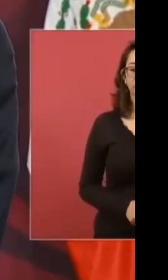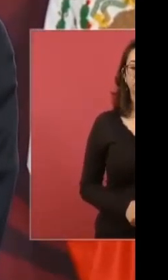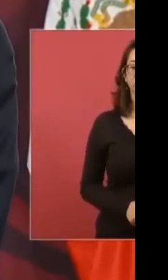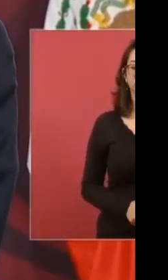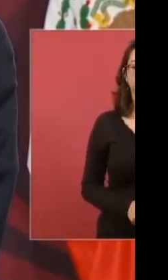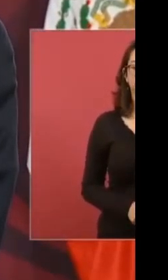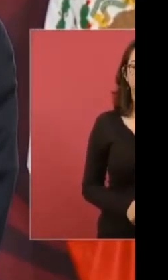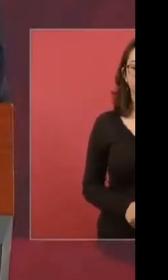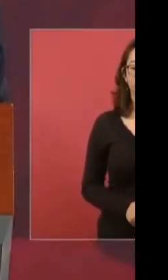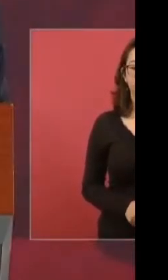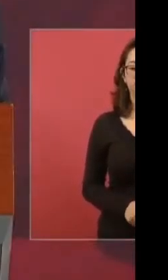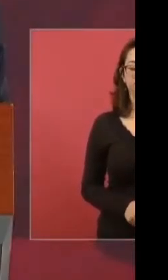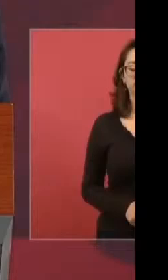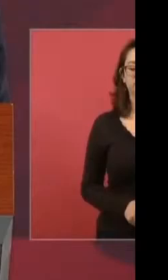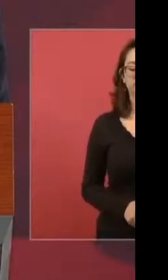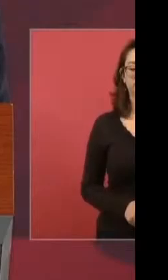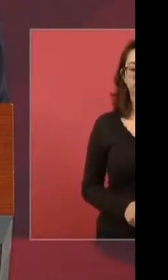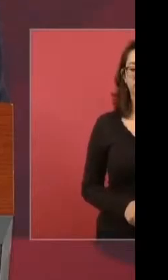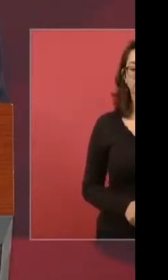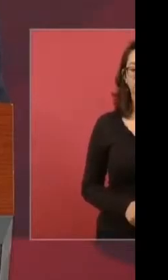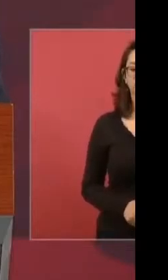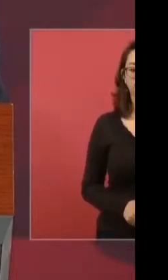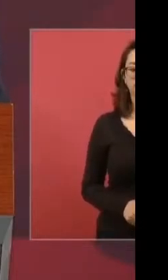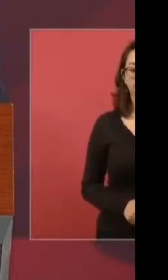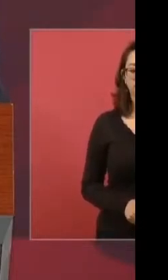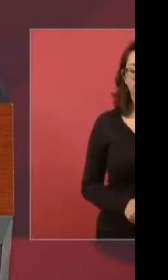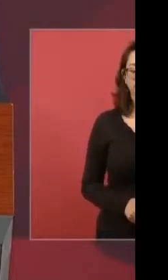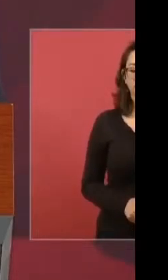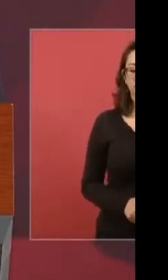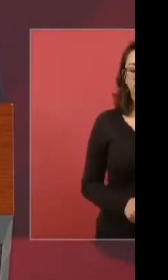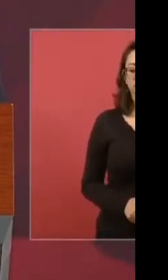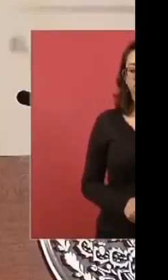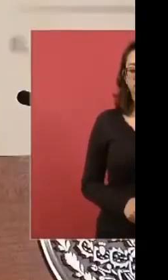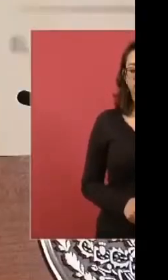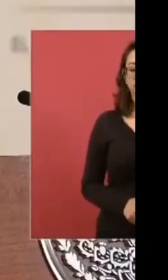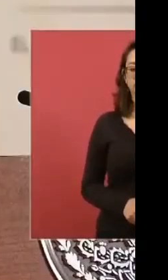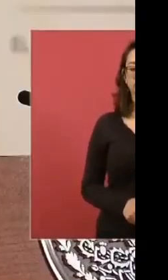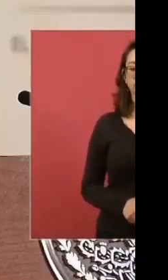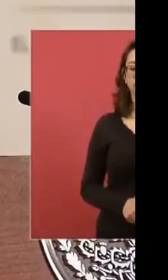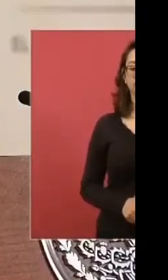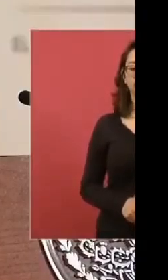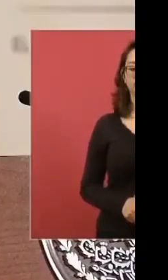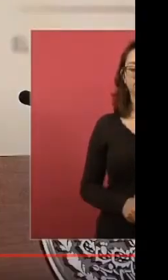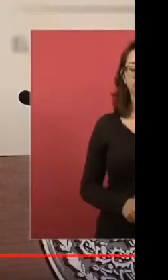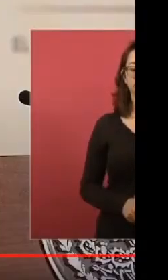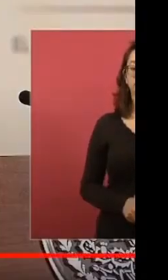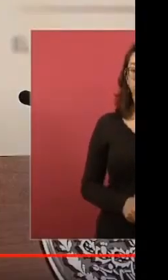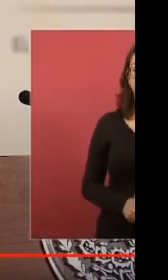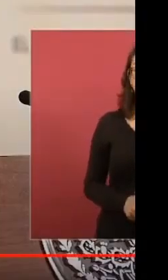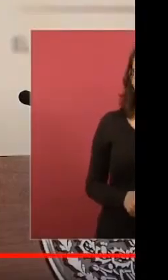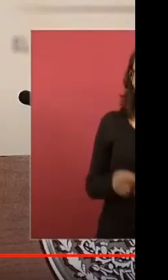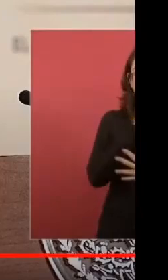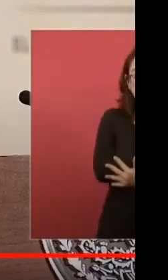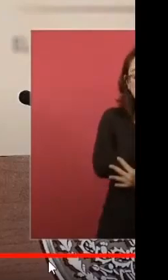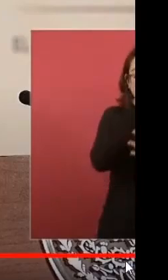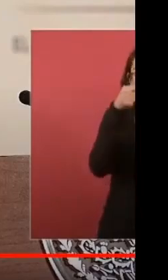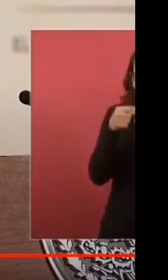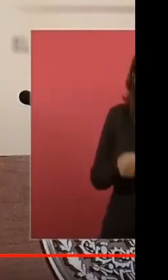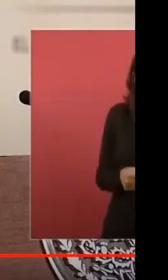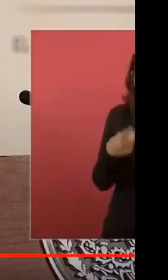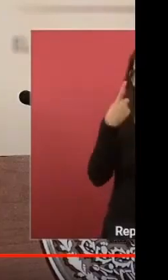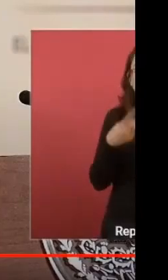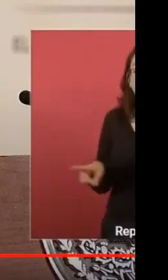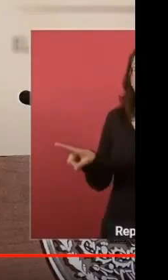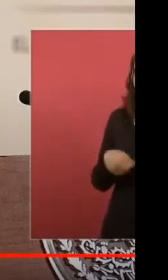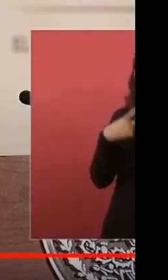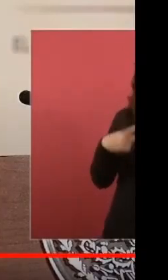todo a escuchar música que no venga necesariamente cargada de violencia cargada de